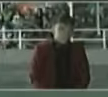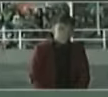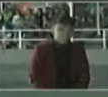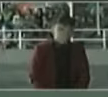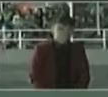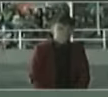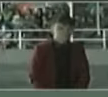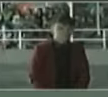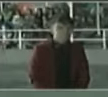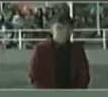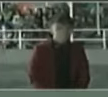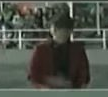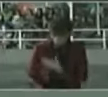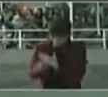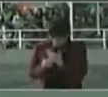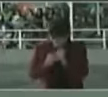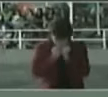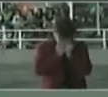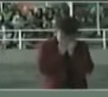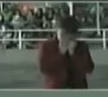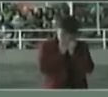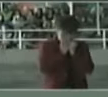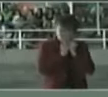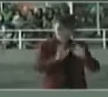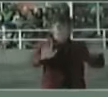No me pidan que me calle.